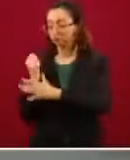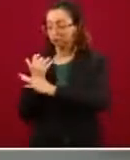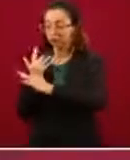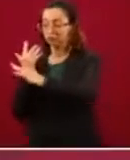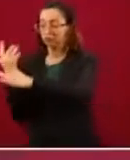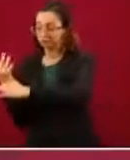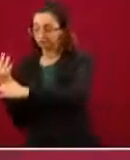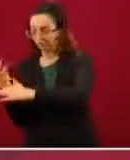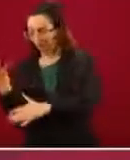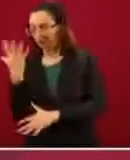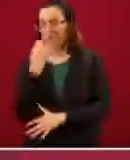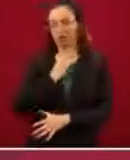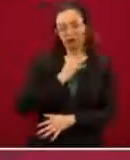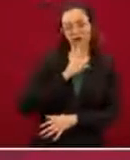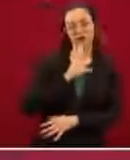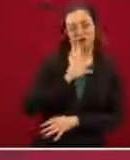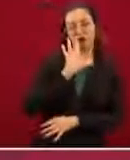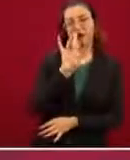especialistas.